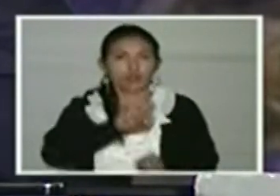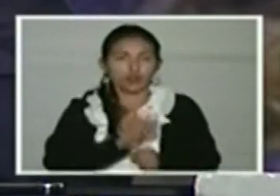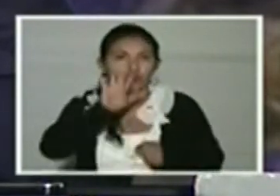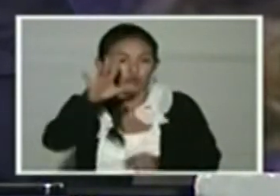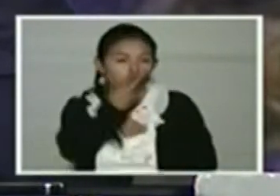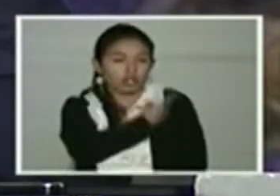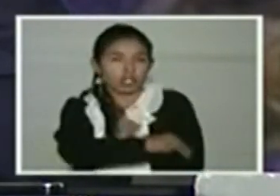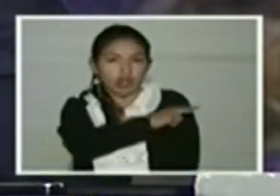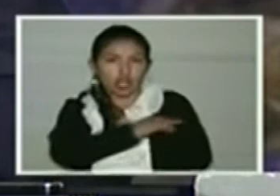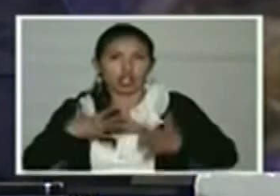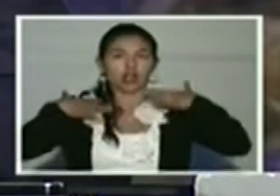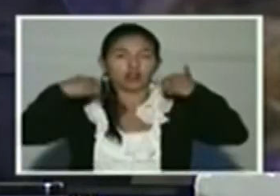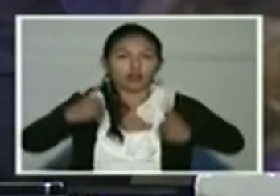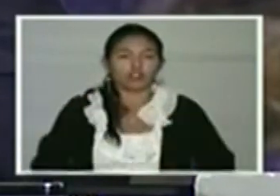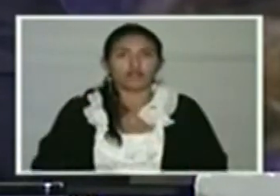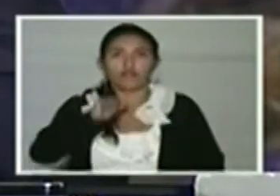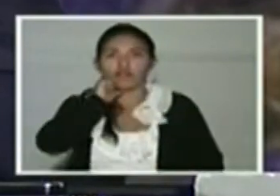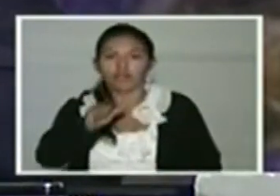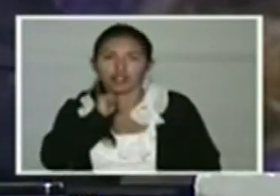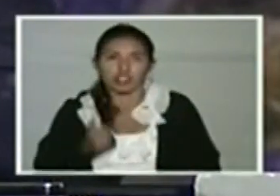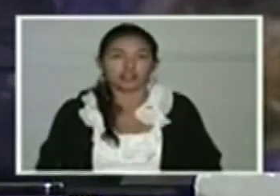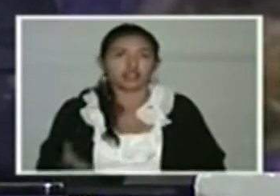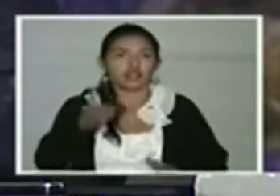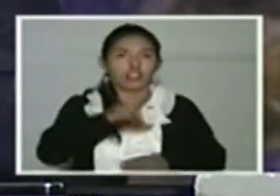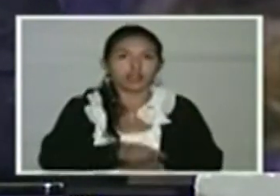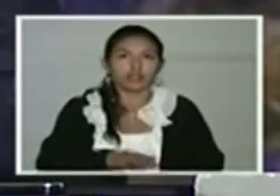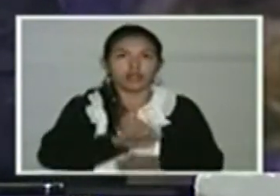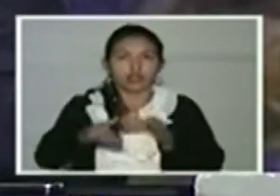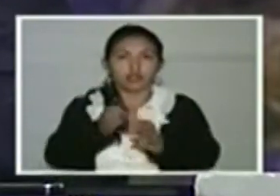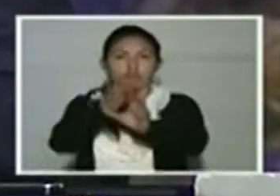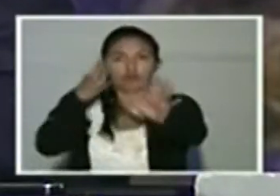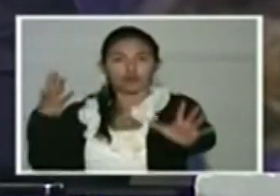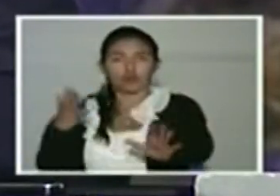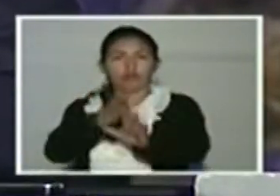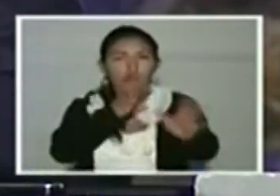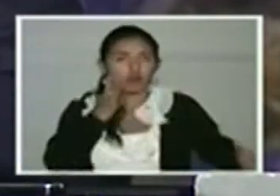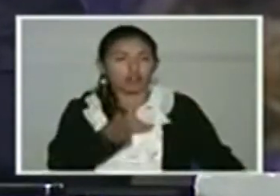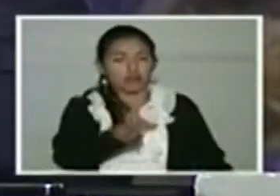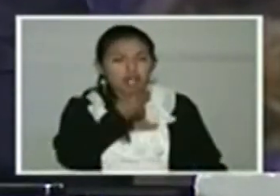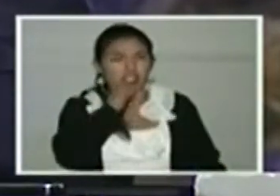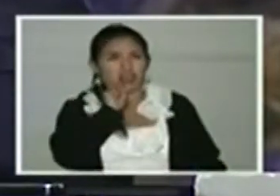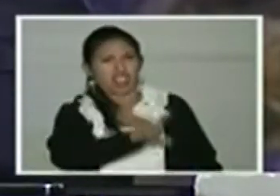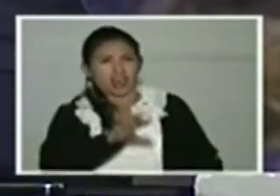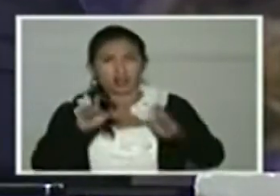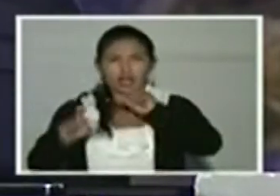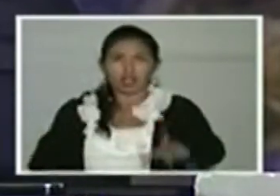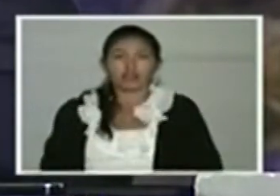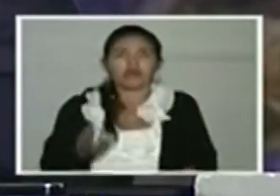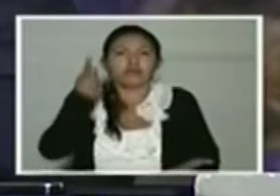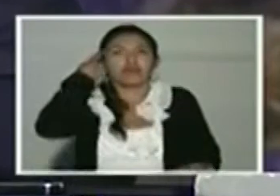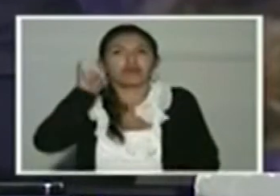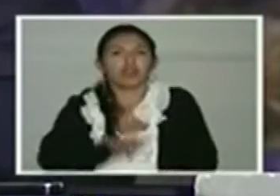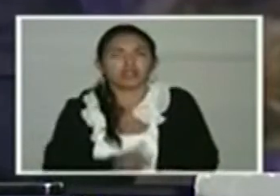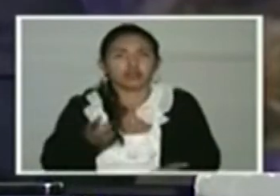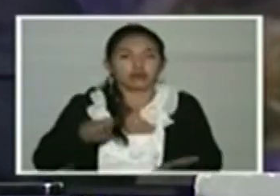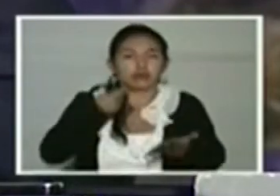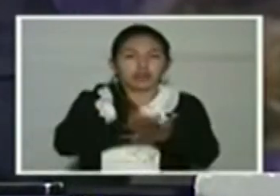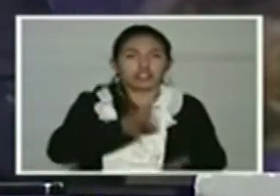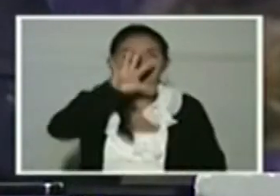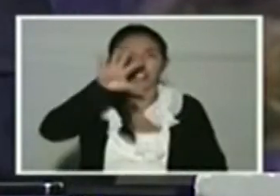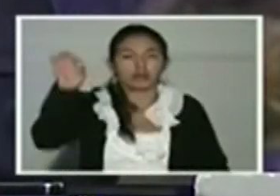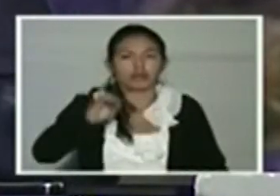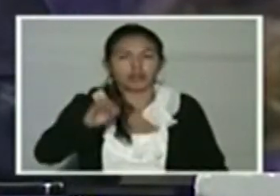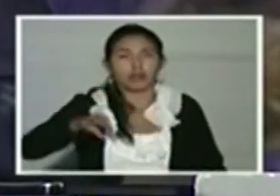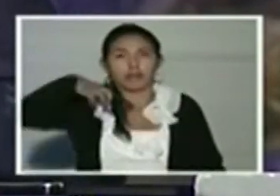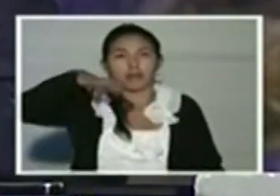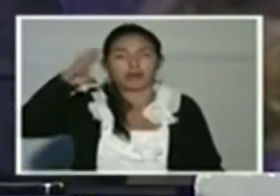todos sufrimos la falta de médicos las largas colas los medicamentos caros y todo porque se invierten menos del 5 por ciento